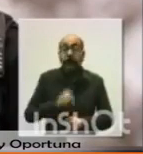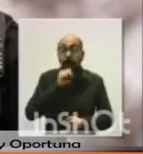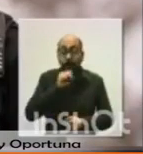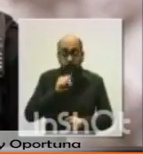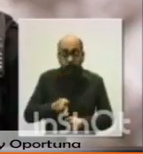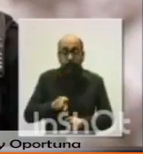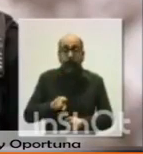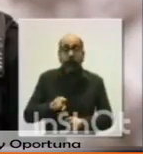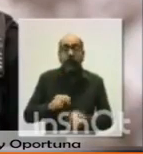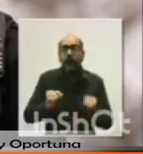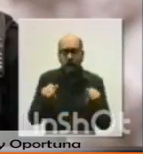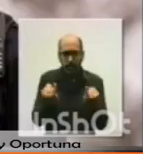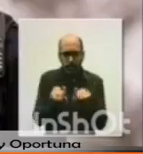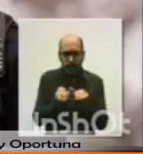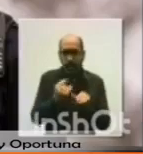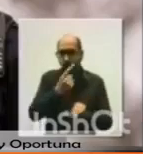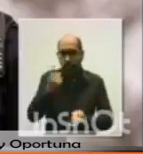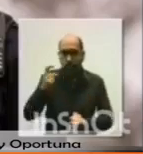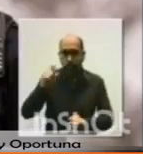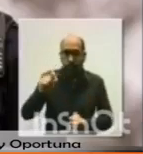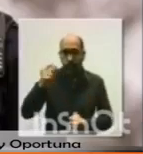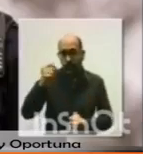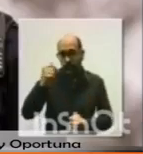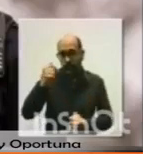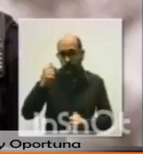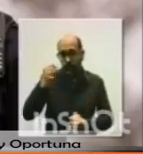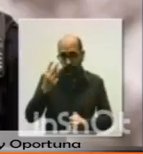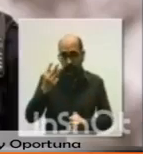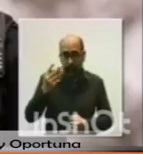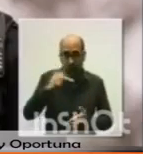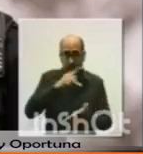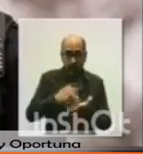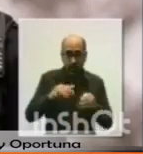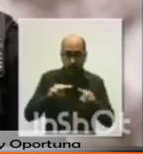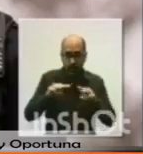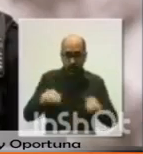el aseguramiento de 123 kilogramos de marihuana y